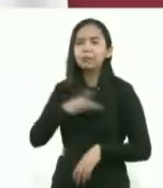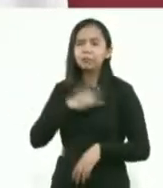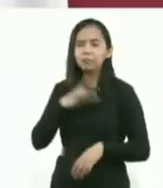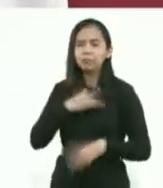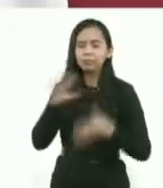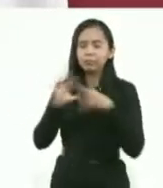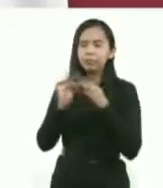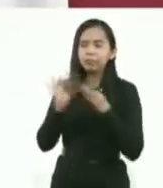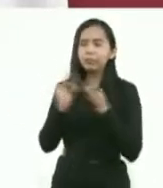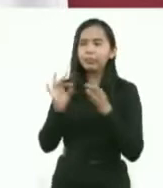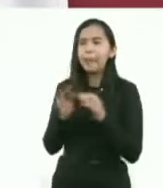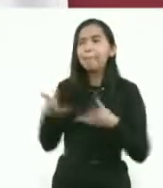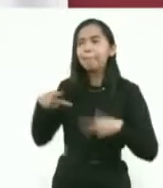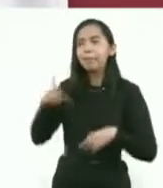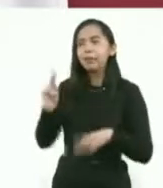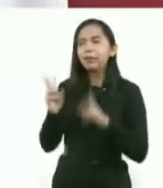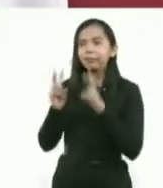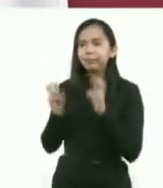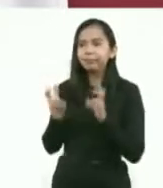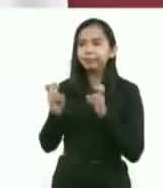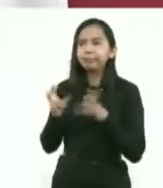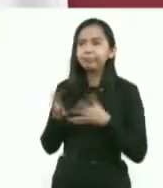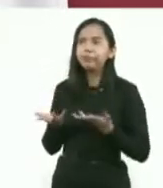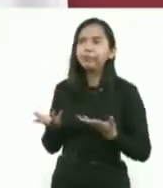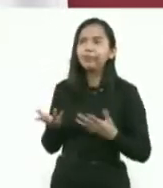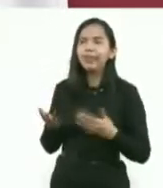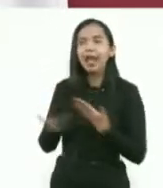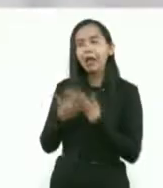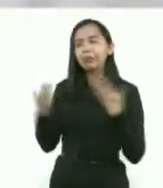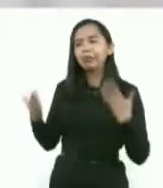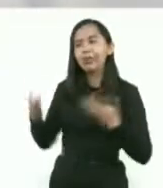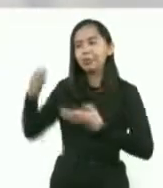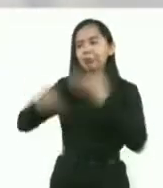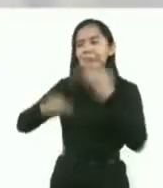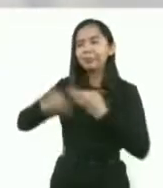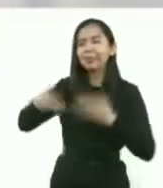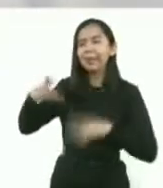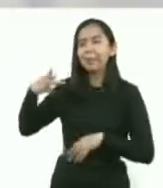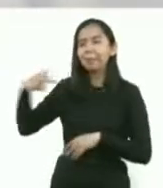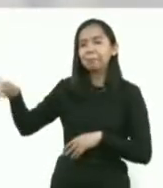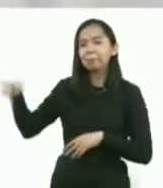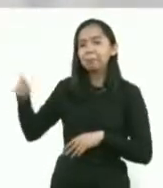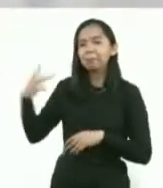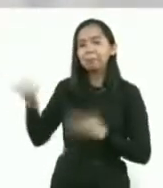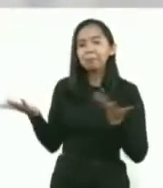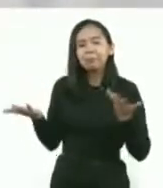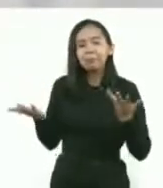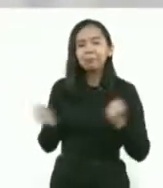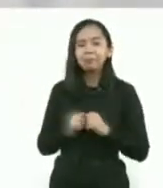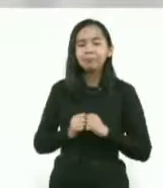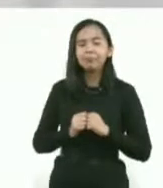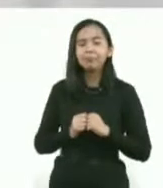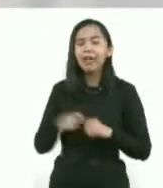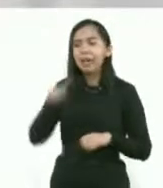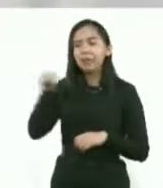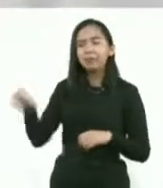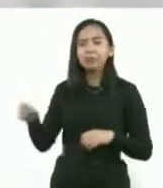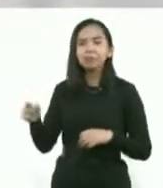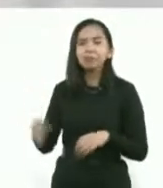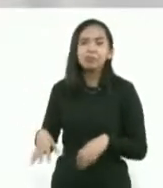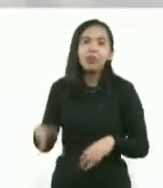piensa. El tema es que pues es un tema que hoy está en manos de la justicia y es ahí donde se tiene que